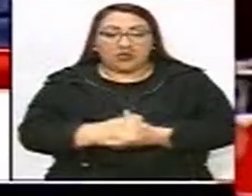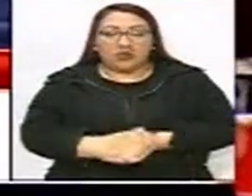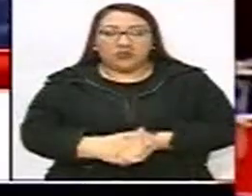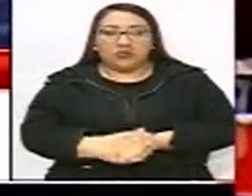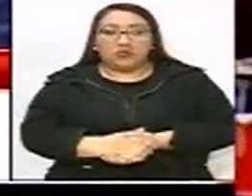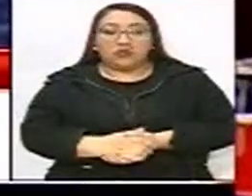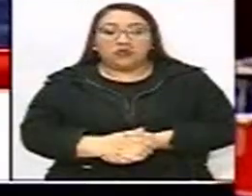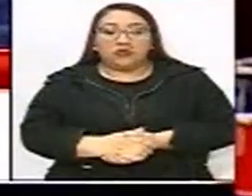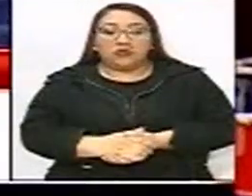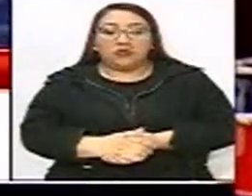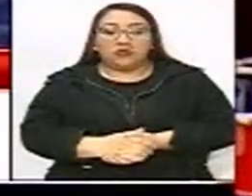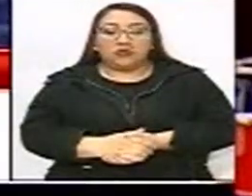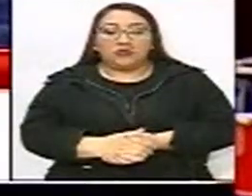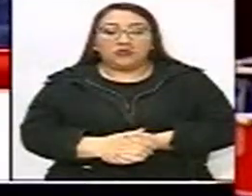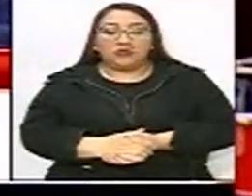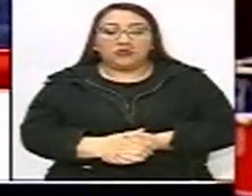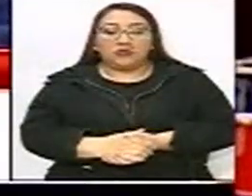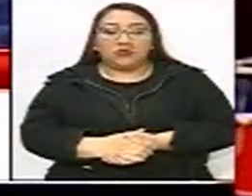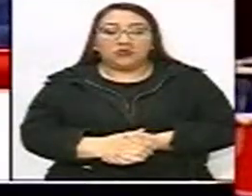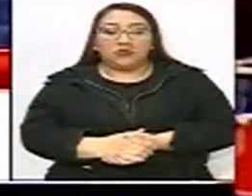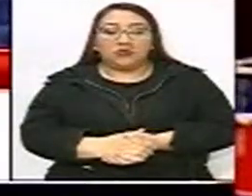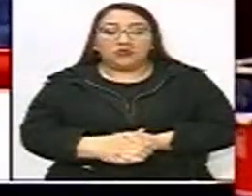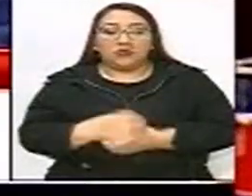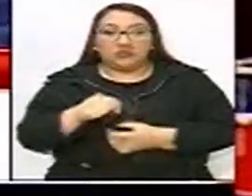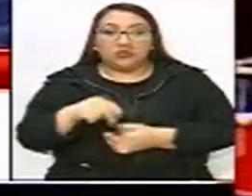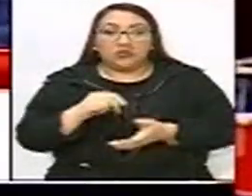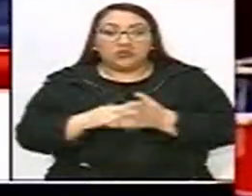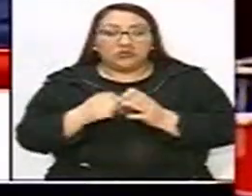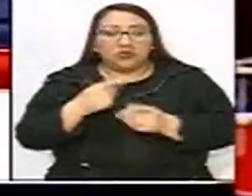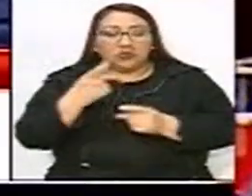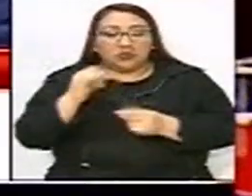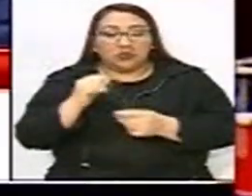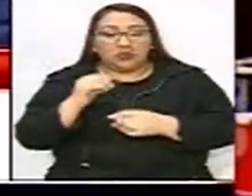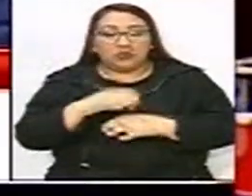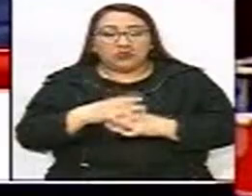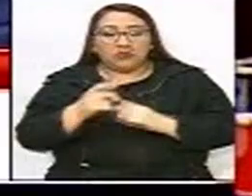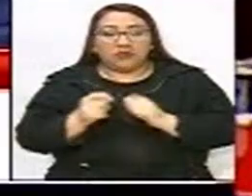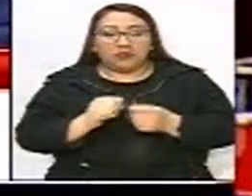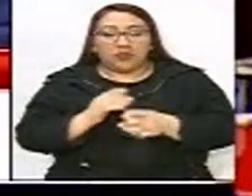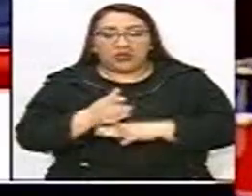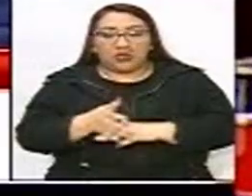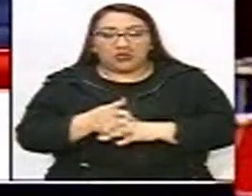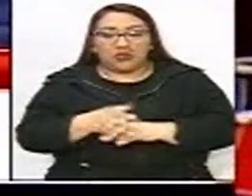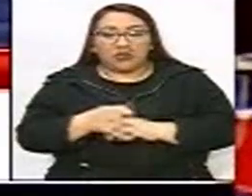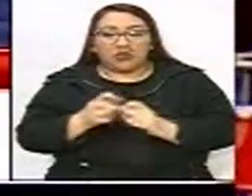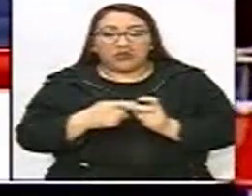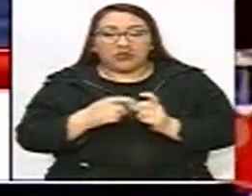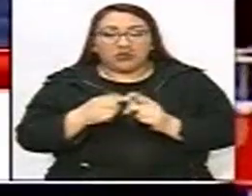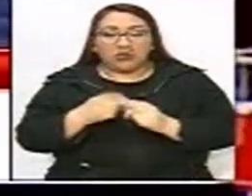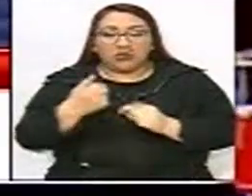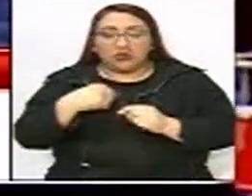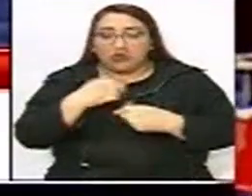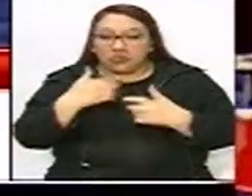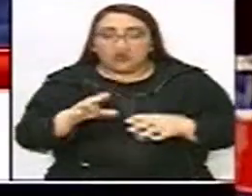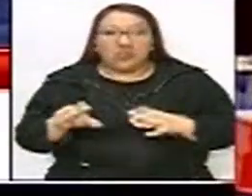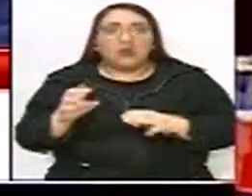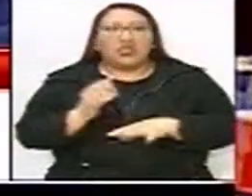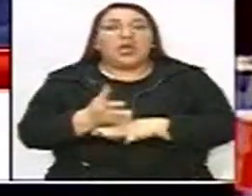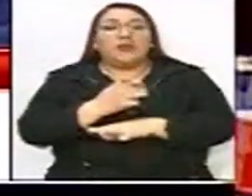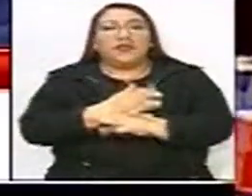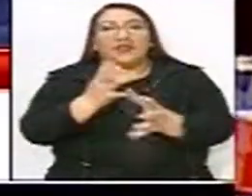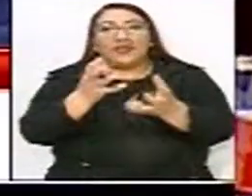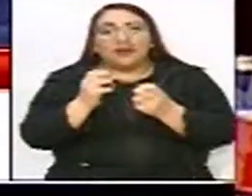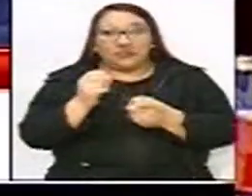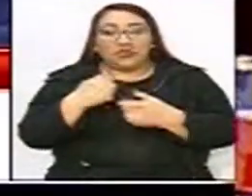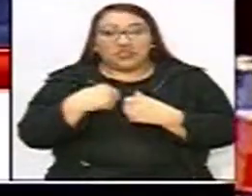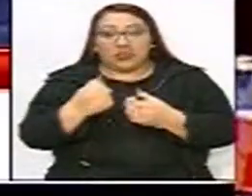tiene obviamente una incidencia también sobre el peaje. Ello entonces hemos optado por lo que queremos